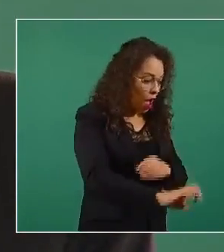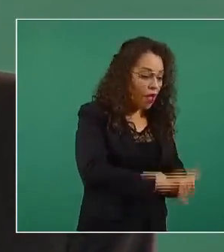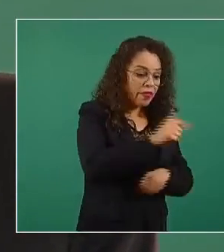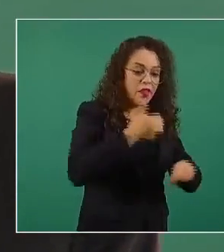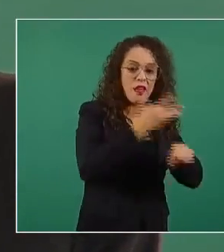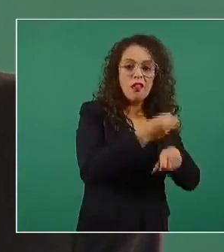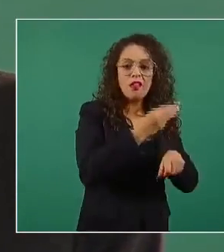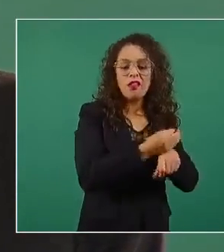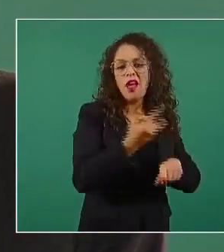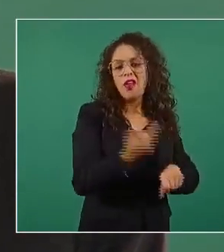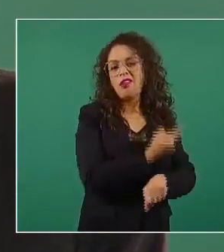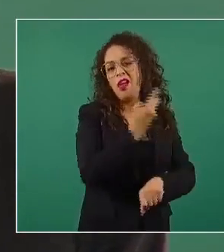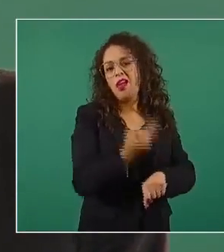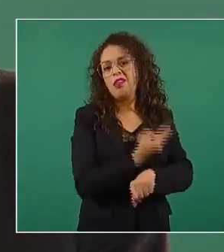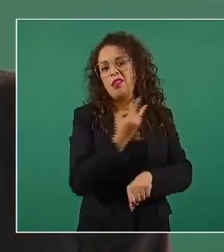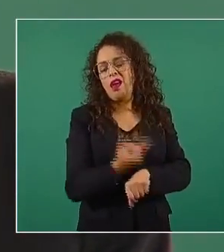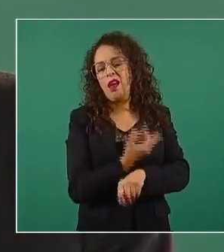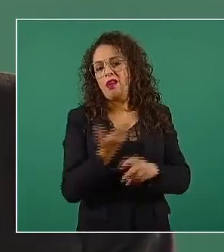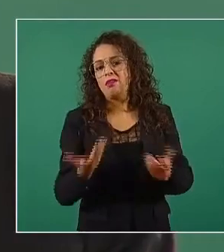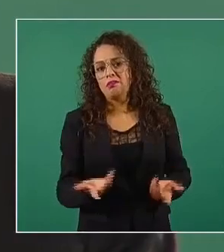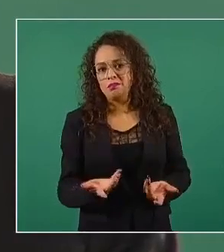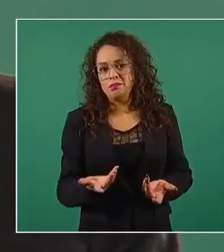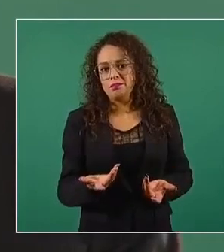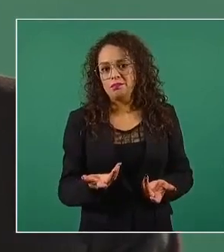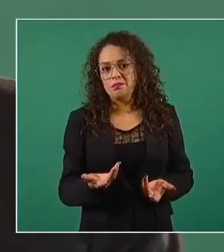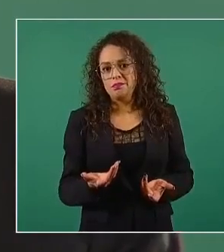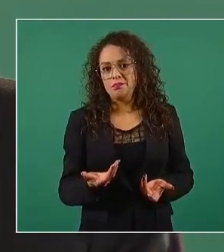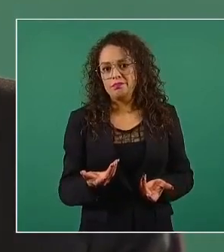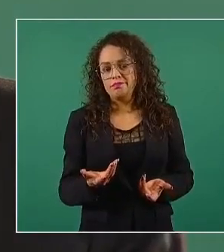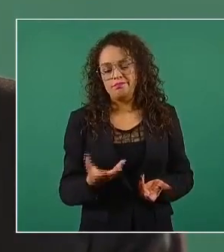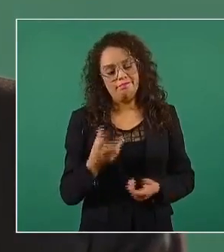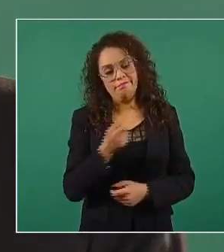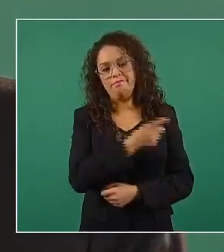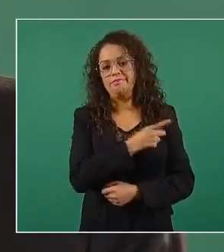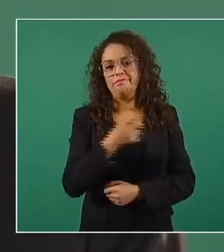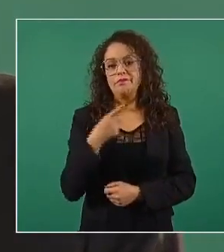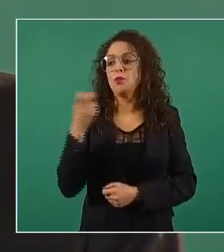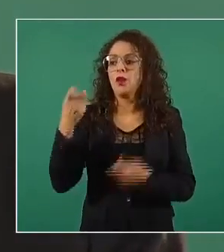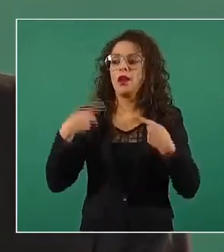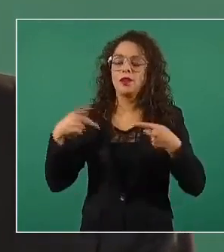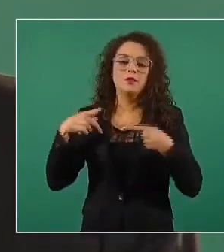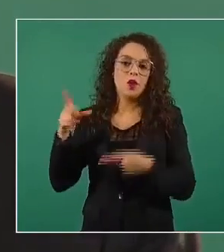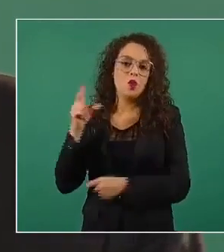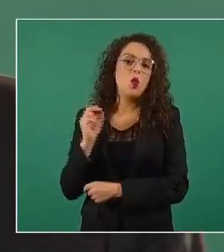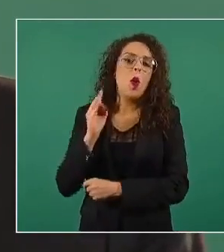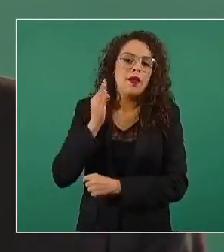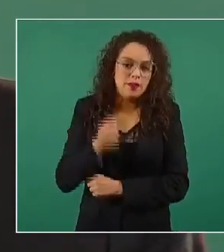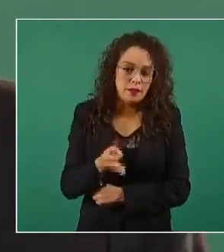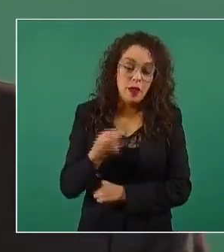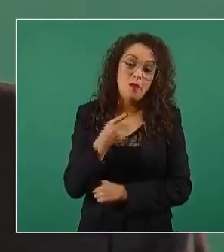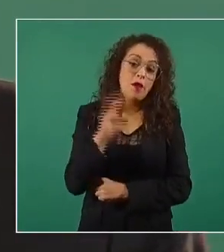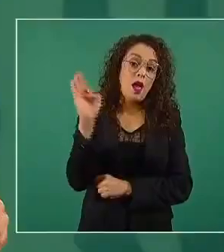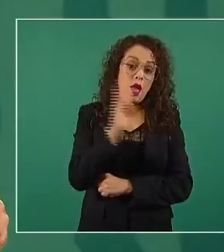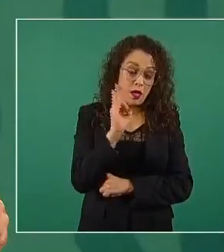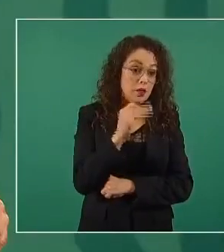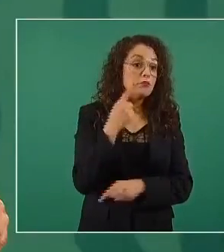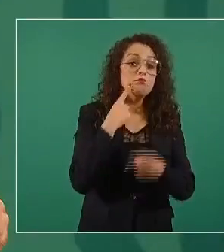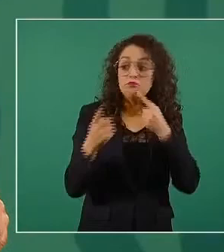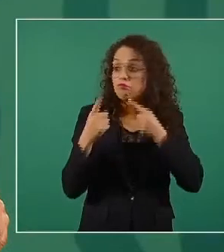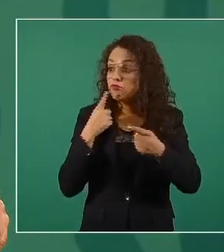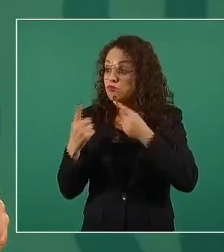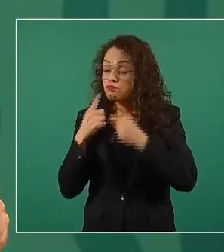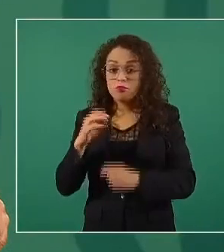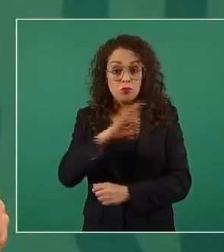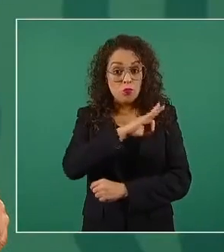abiertas de manera muy irresponsable. Si hacemos este acuerdo y